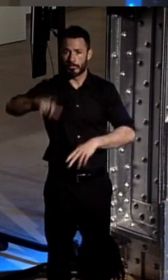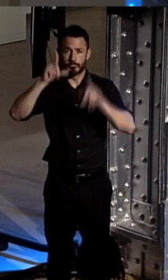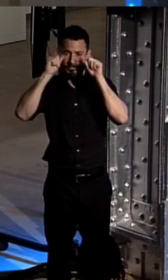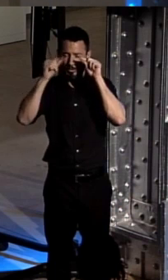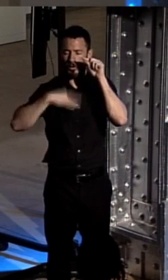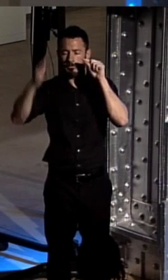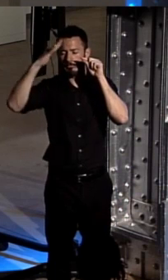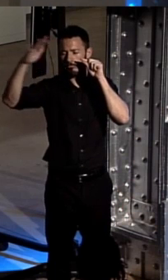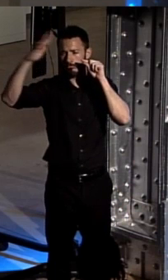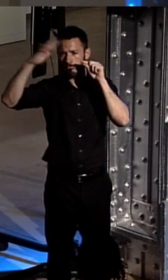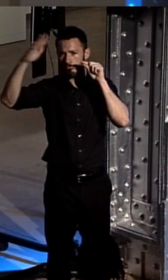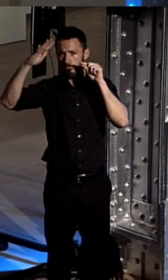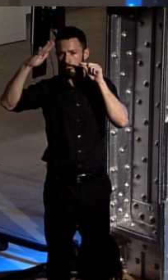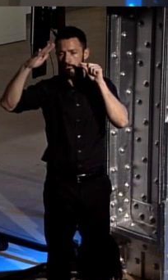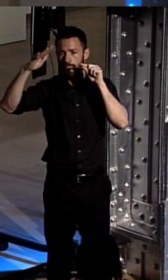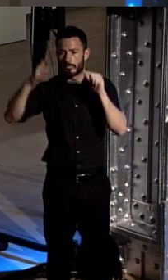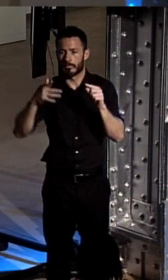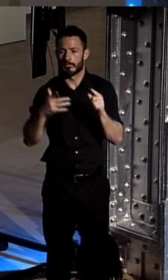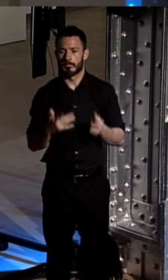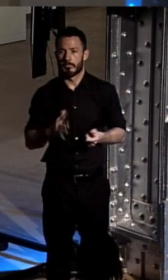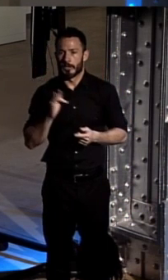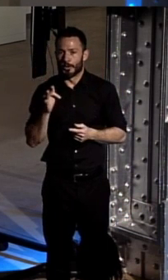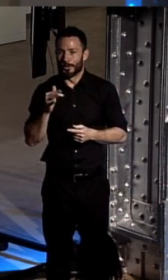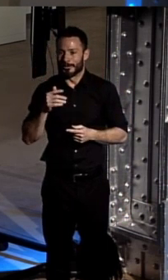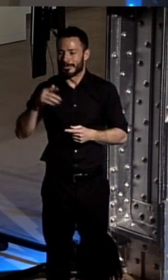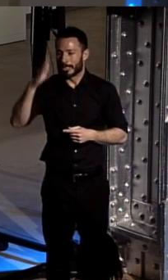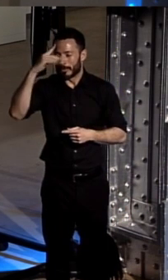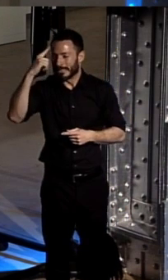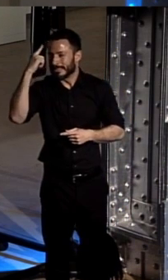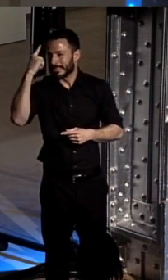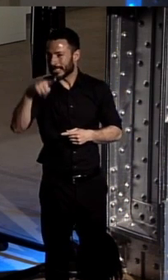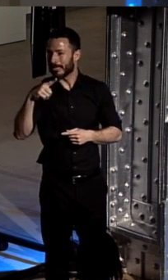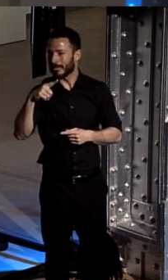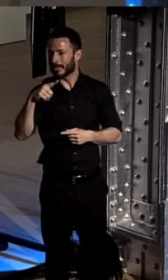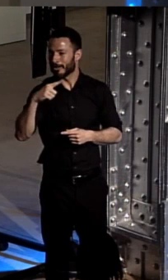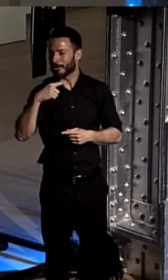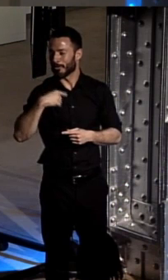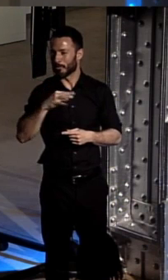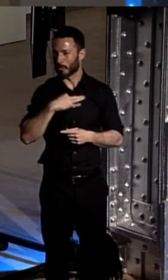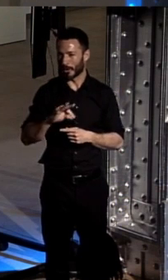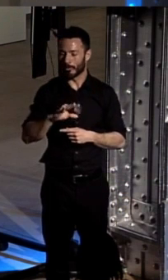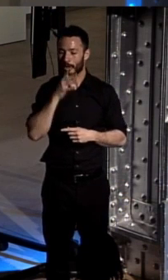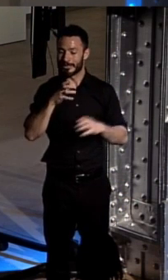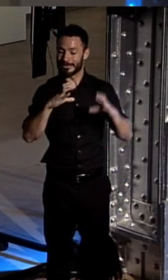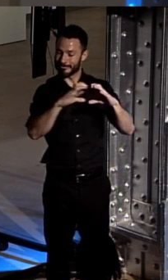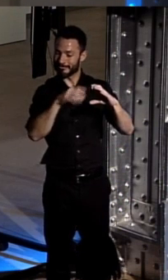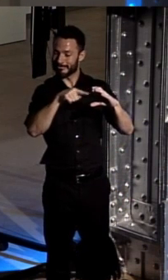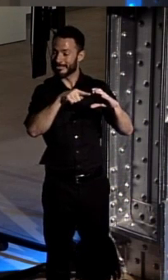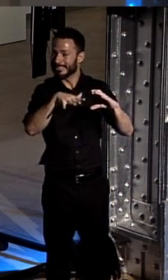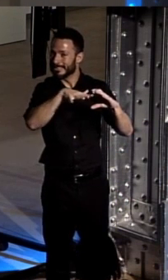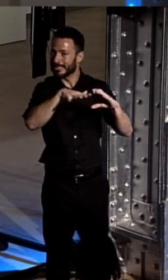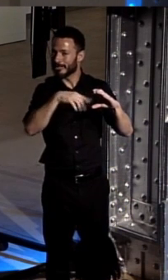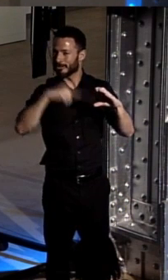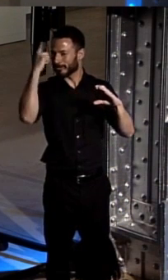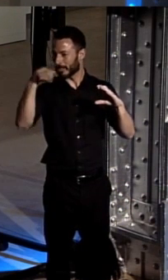imaginar, y yo, sin que ustedes me los digan, saber lo que están imaginando. Si veo esta actividad, sé que imaginan jugar al tenis. Si veo esta actividad, sé